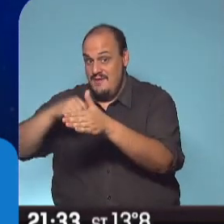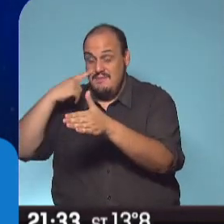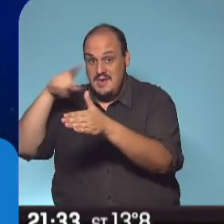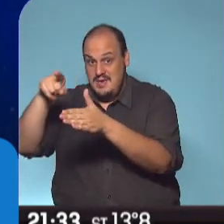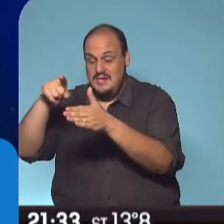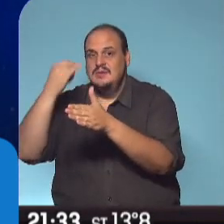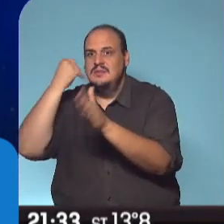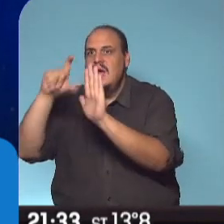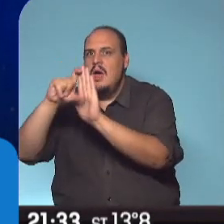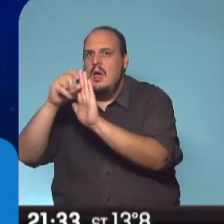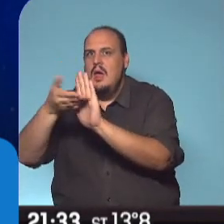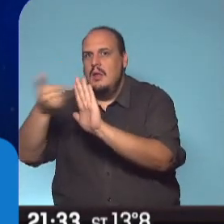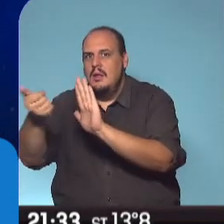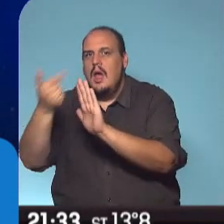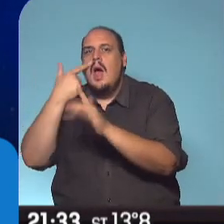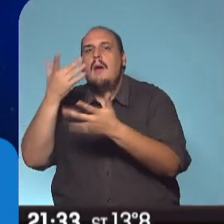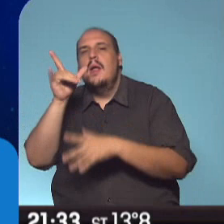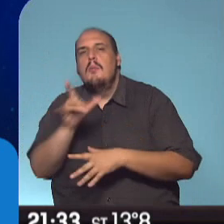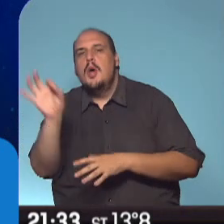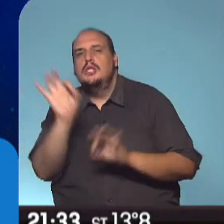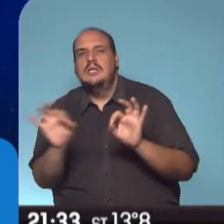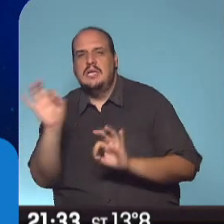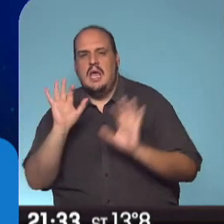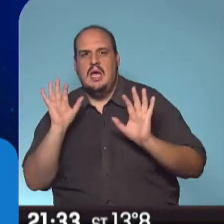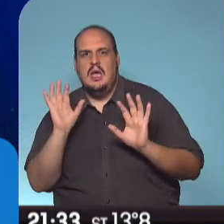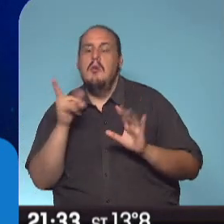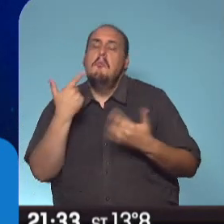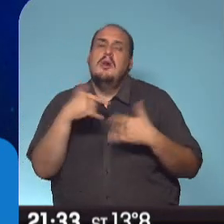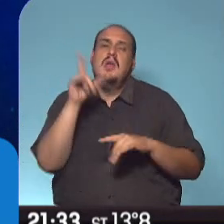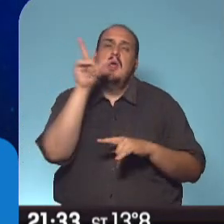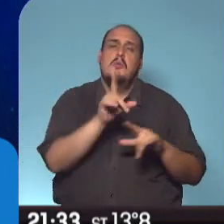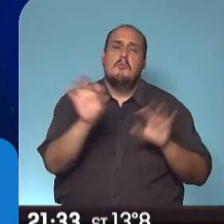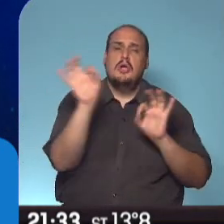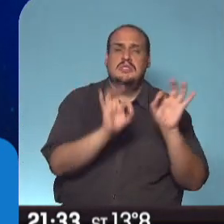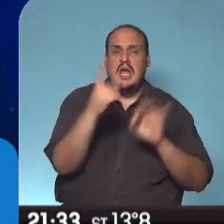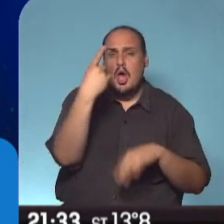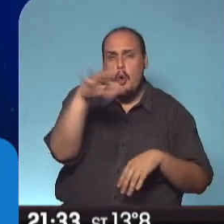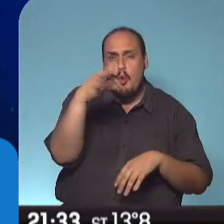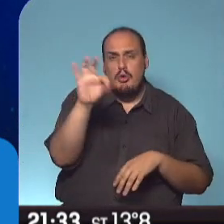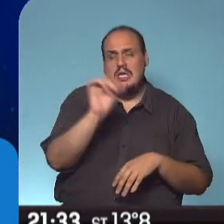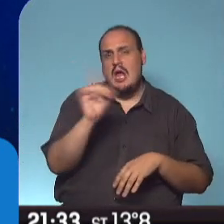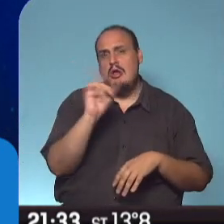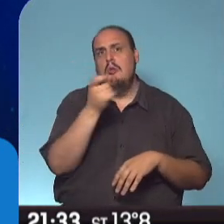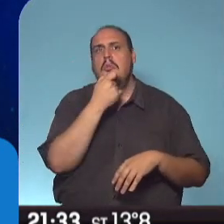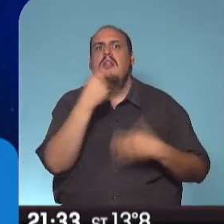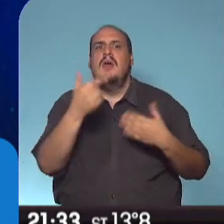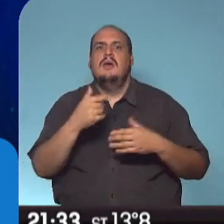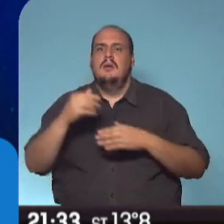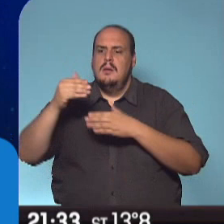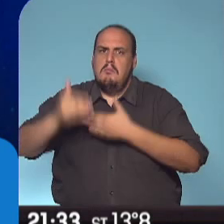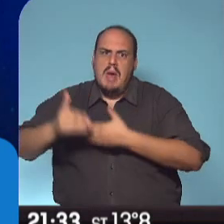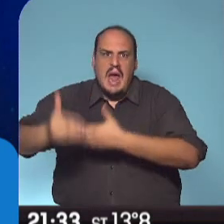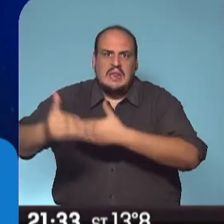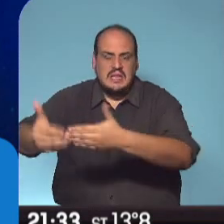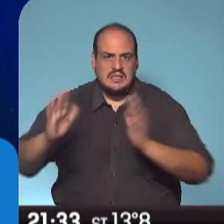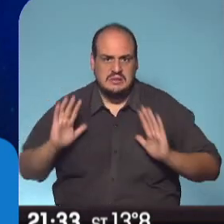con distintas alícuotas, que además puede que no sea una alícuota única, porque puede ser que dividamos en tramos, y digamos,